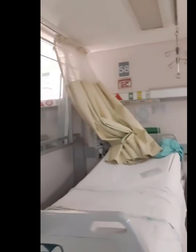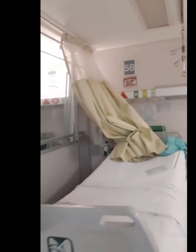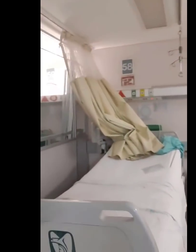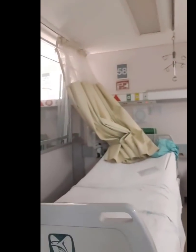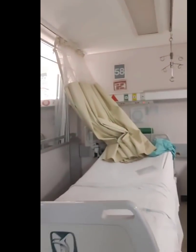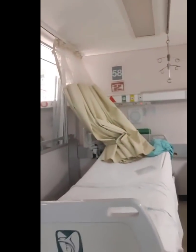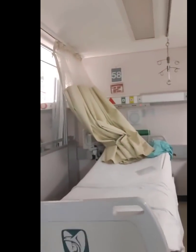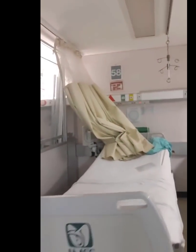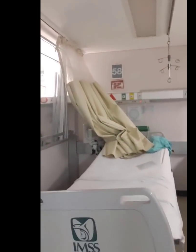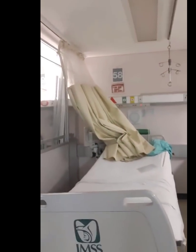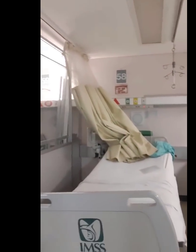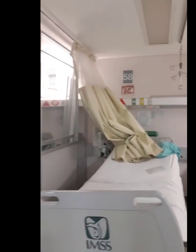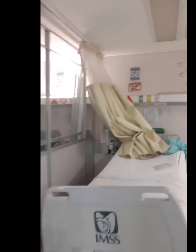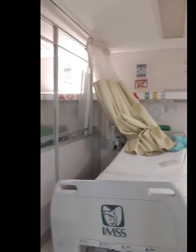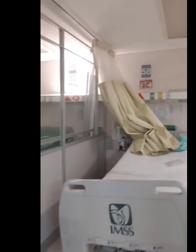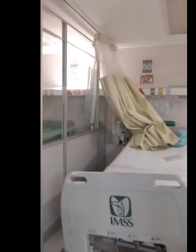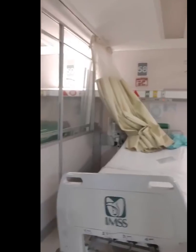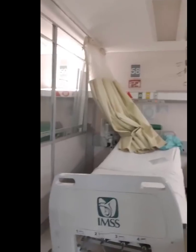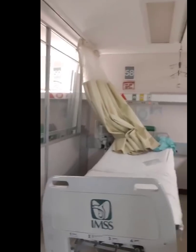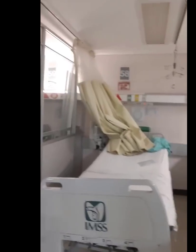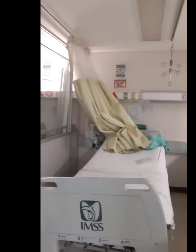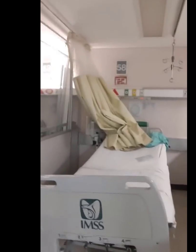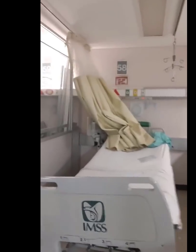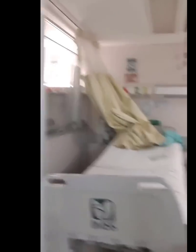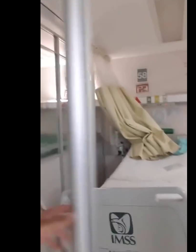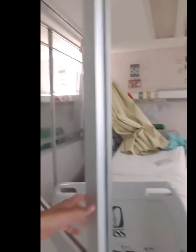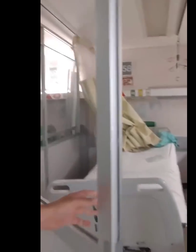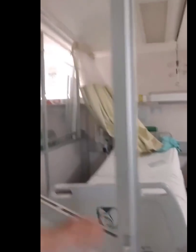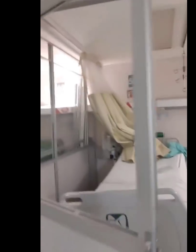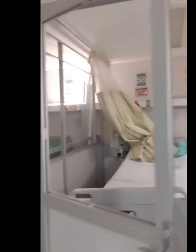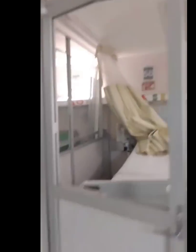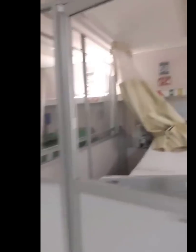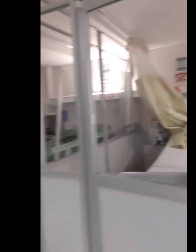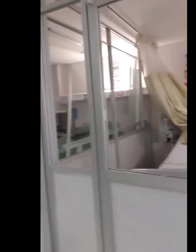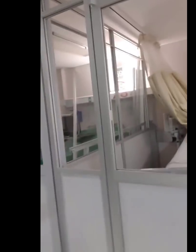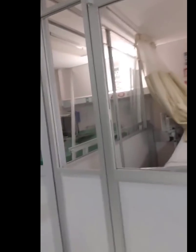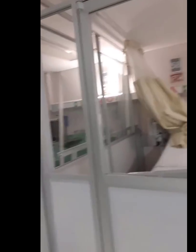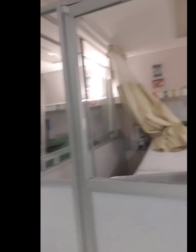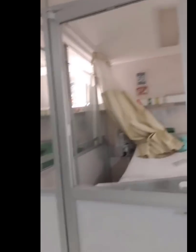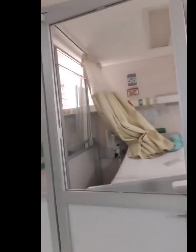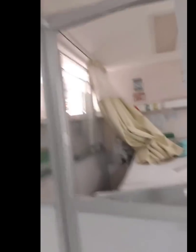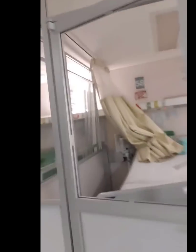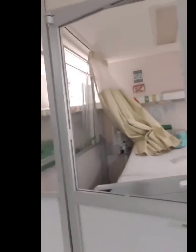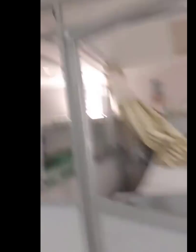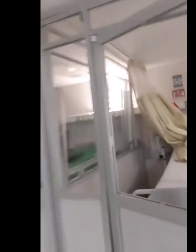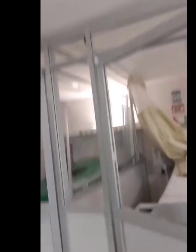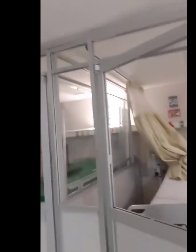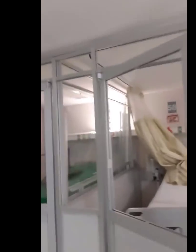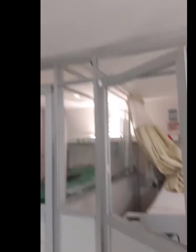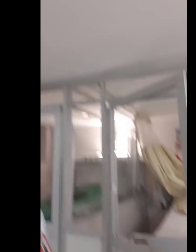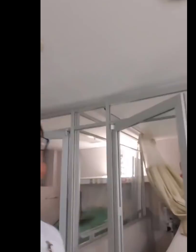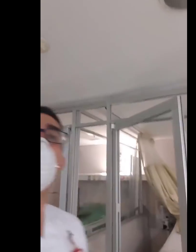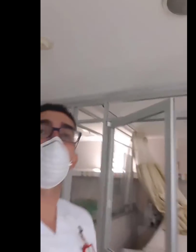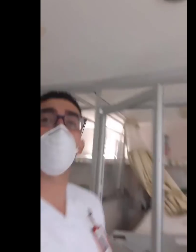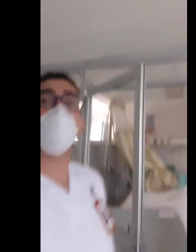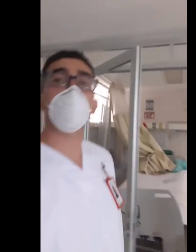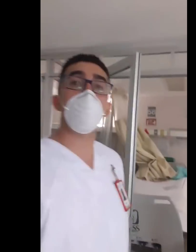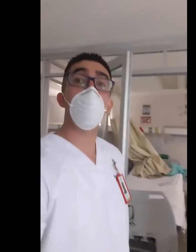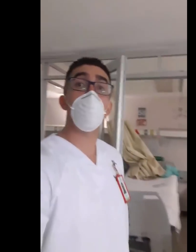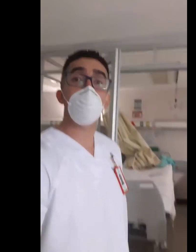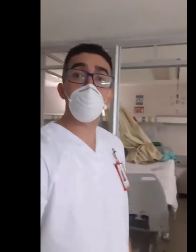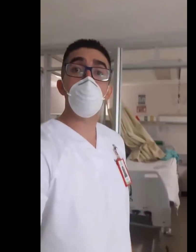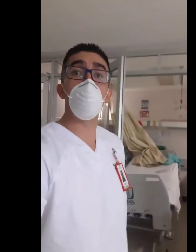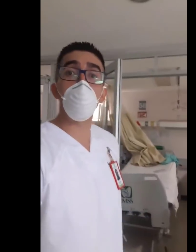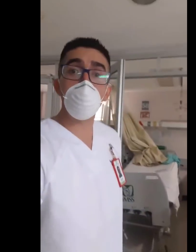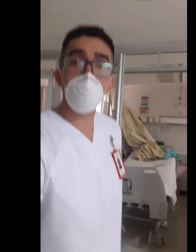Apenas están preparando sus cubículos para pacientes que tarde o temprano van a llegar porque van a